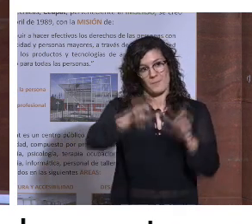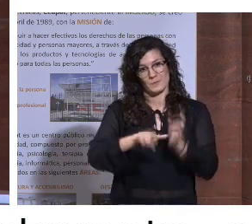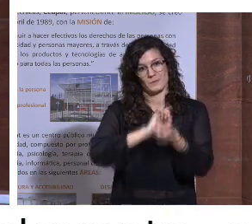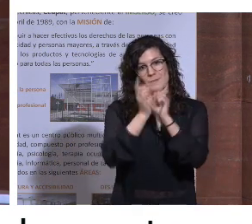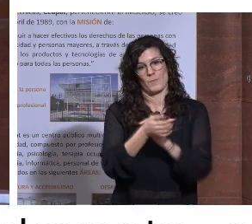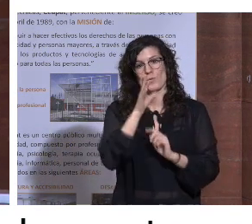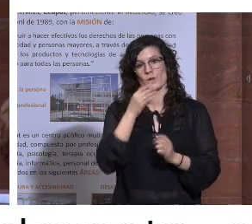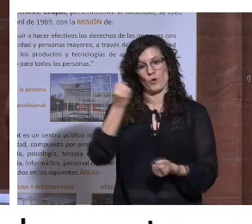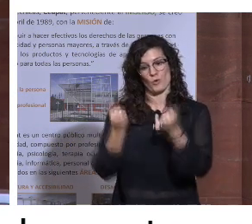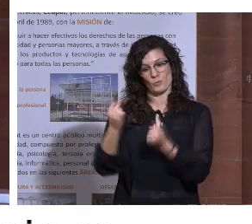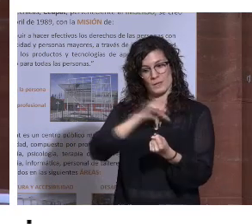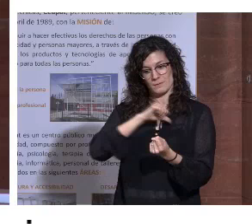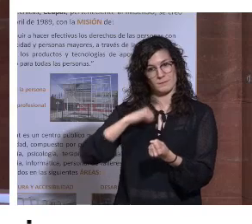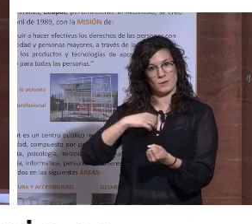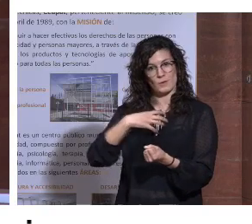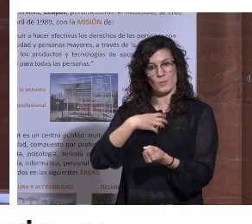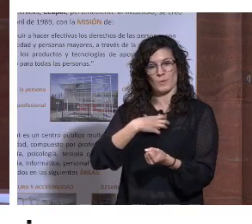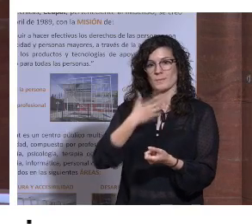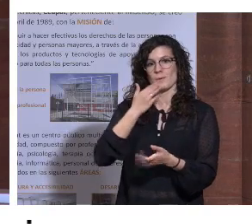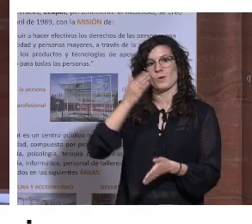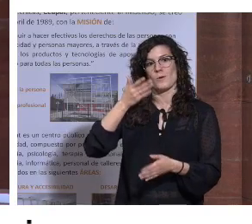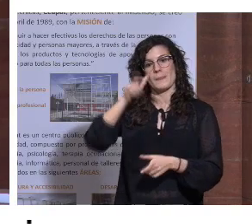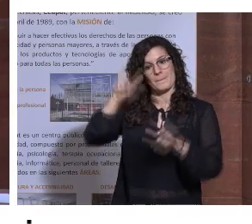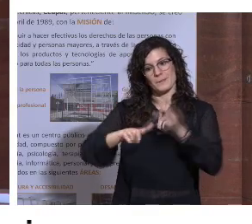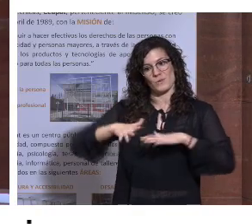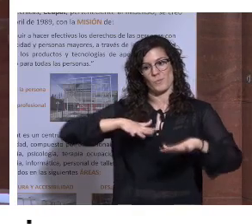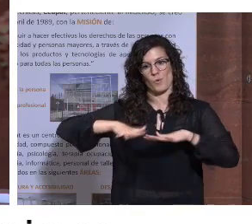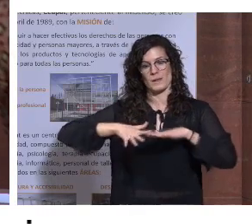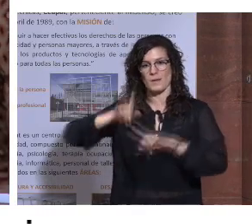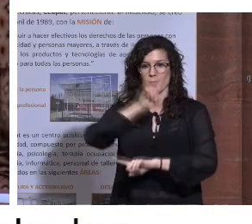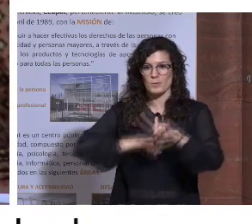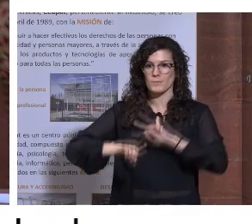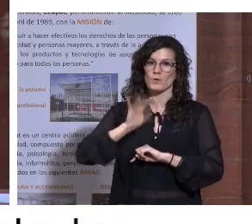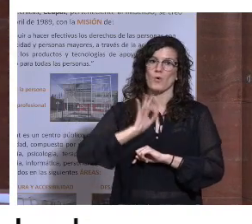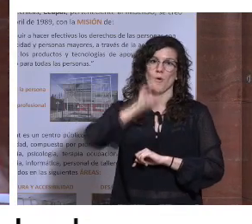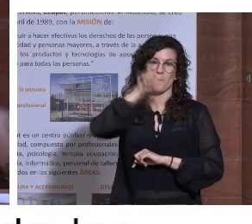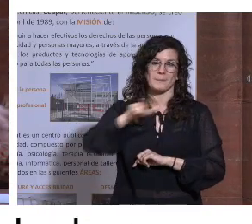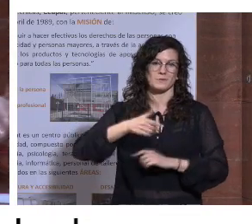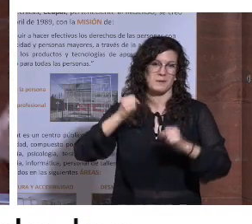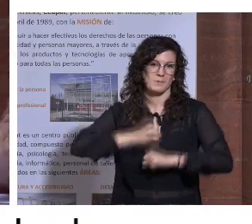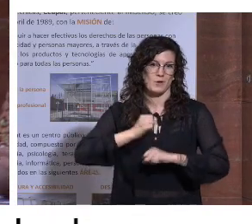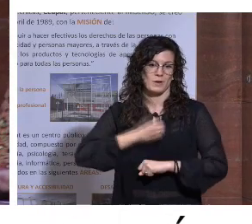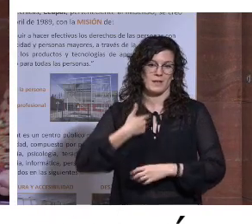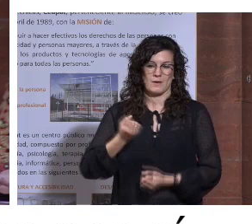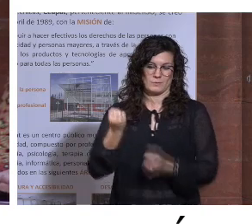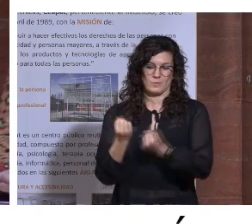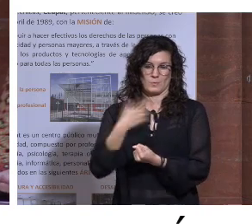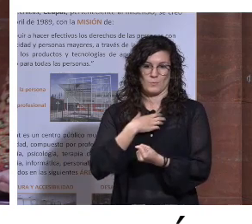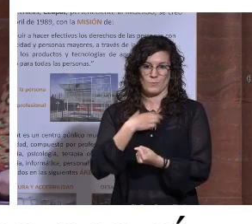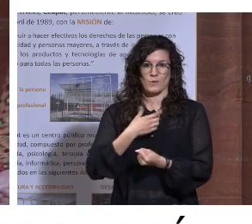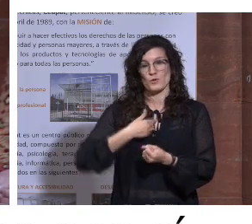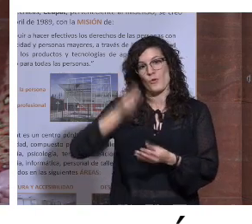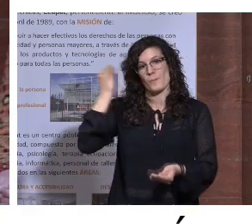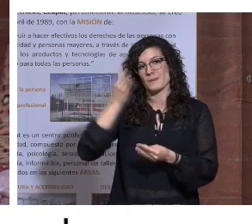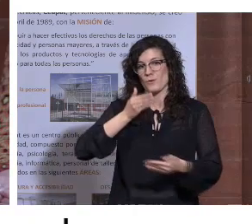mismos, pues como son las personas con problemas de movilidad o personas mayores que ya no quieren conducir, por supuesto será la llegada del